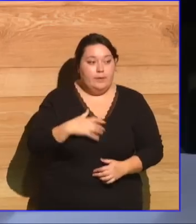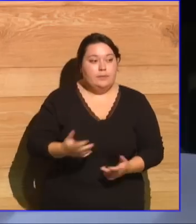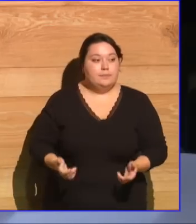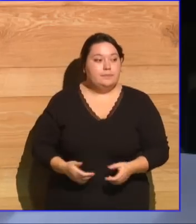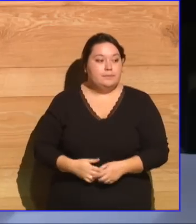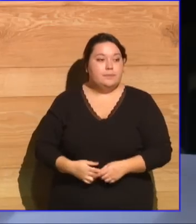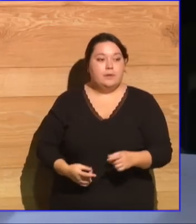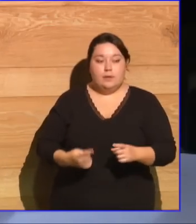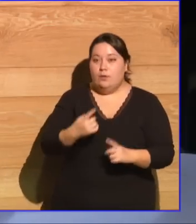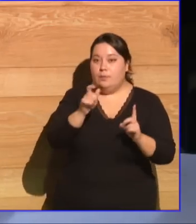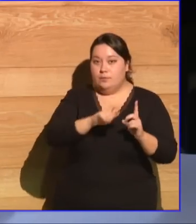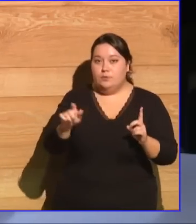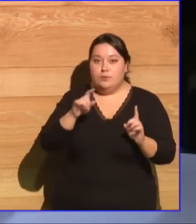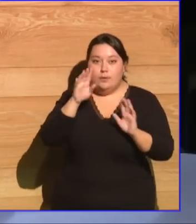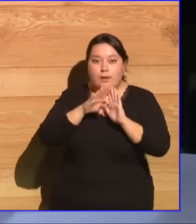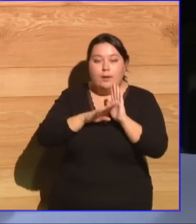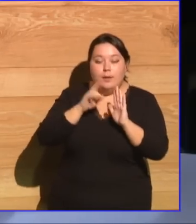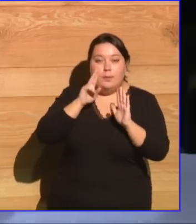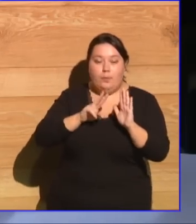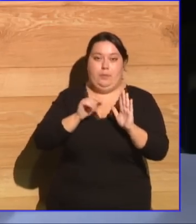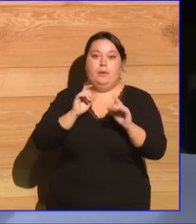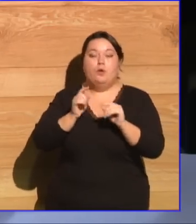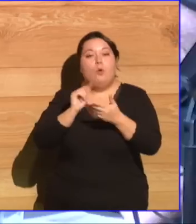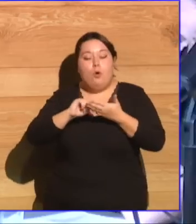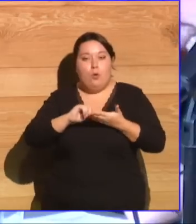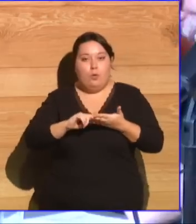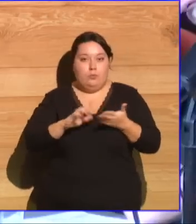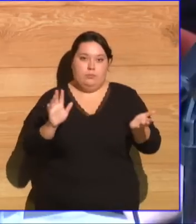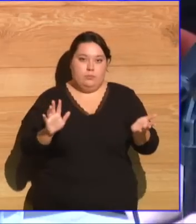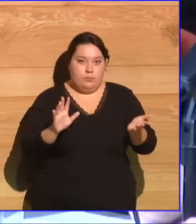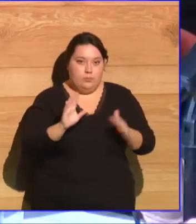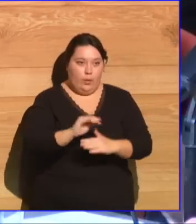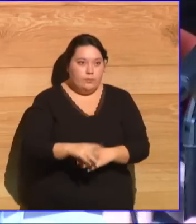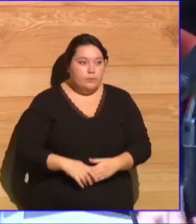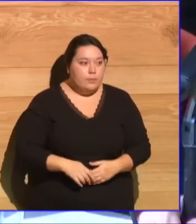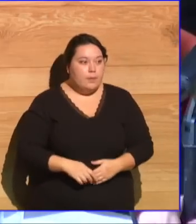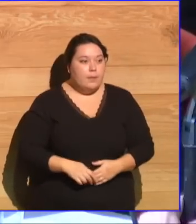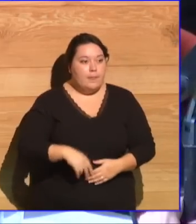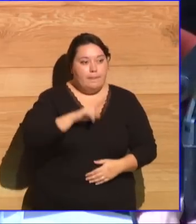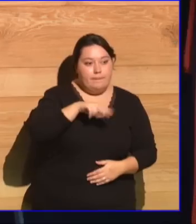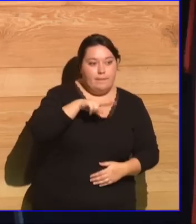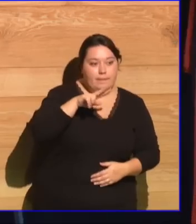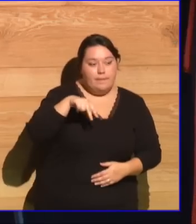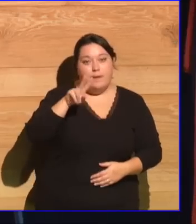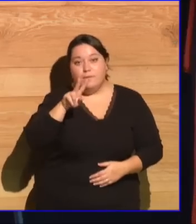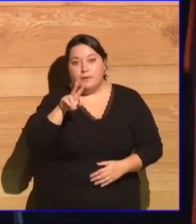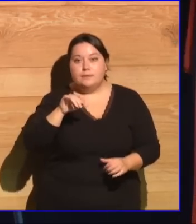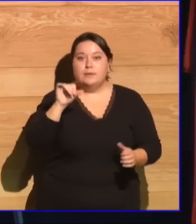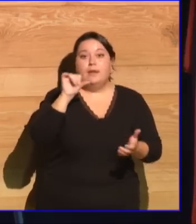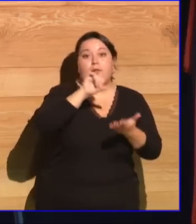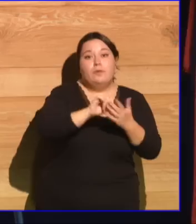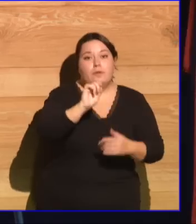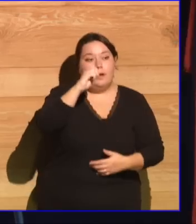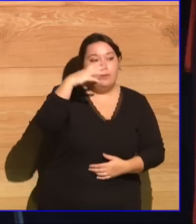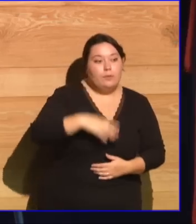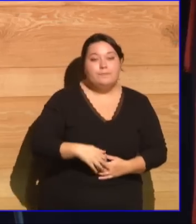gente que escucha este programa tomando nota? No sale ni Netflix, la ciudad de la luz, como le ni llaman.